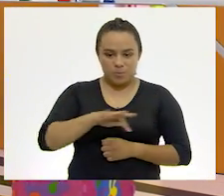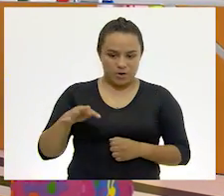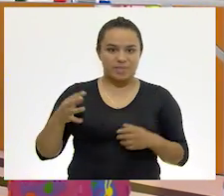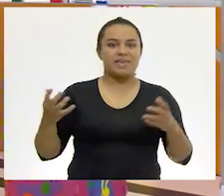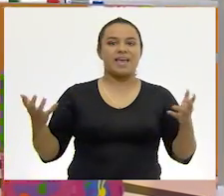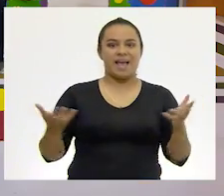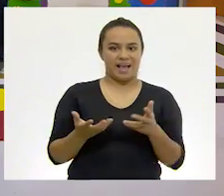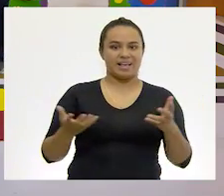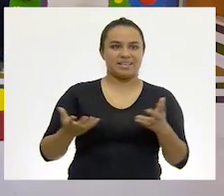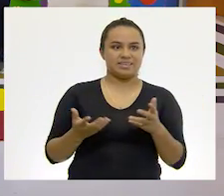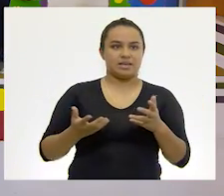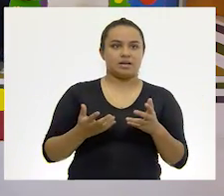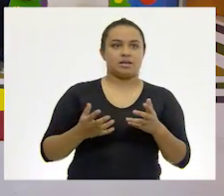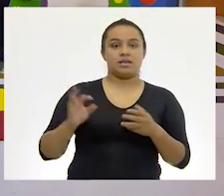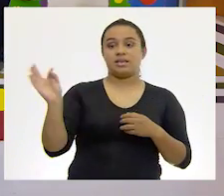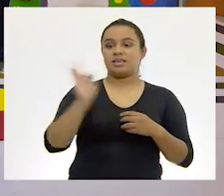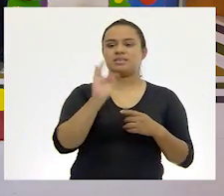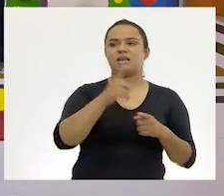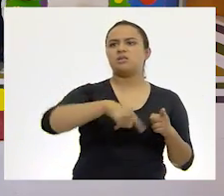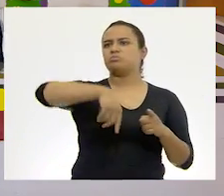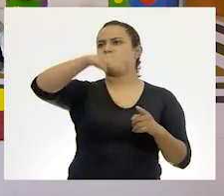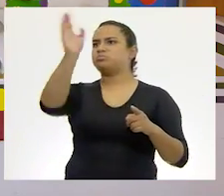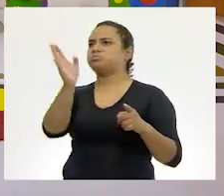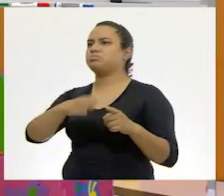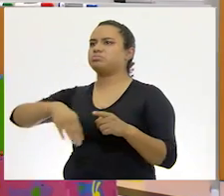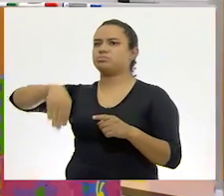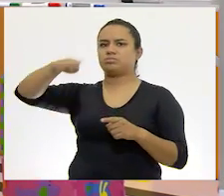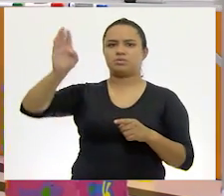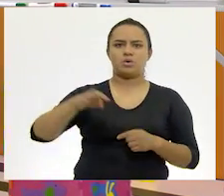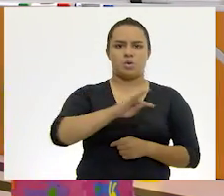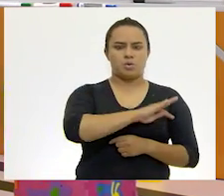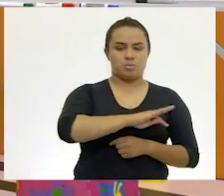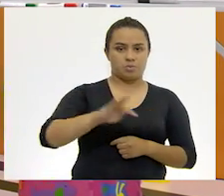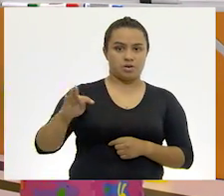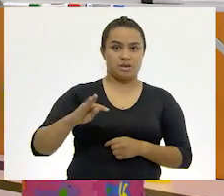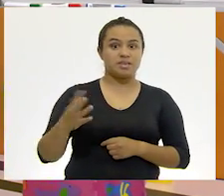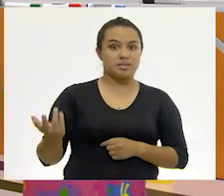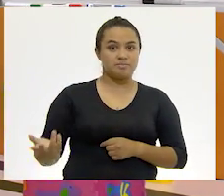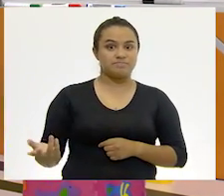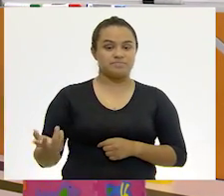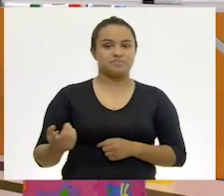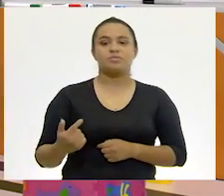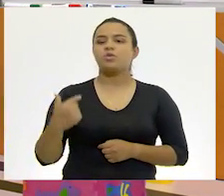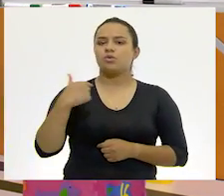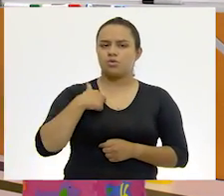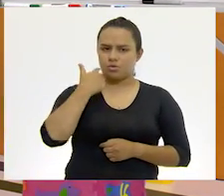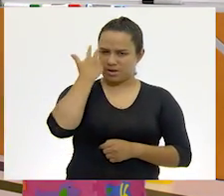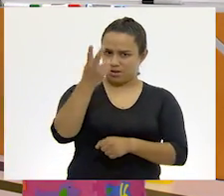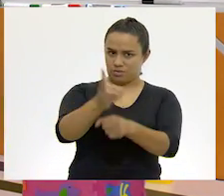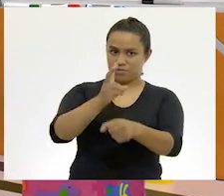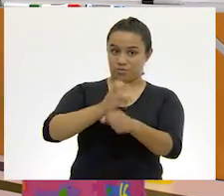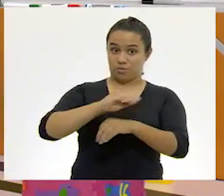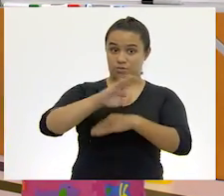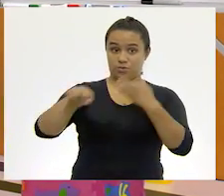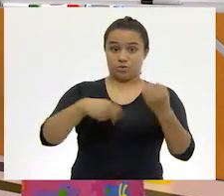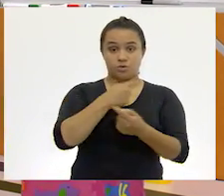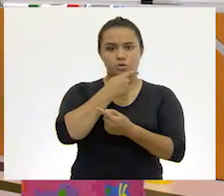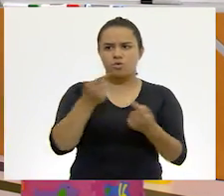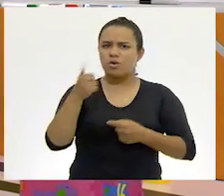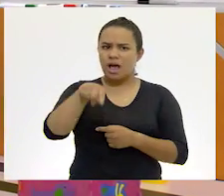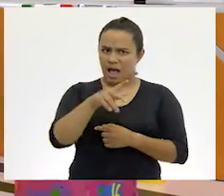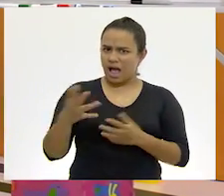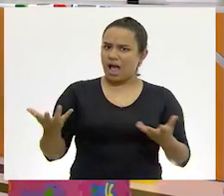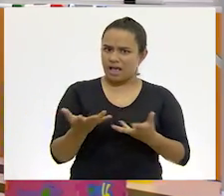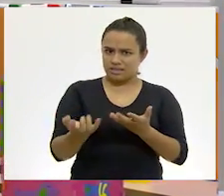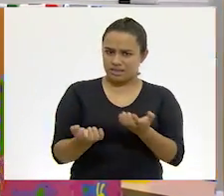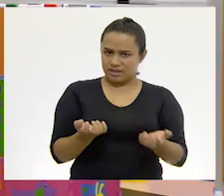efectivamente, de repente empezar a pintar nuestro mundo. Hiciéramos ese... Bueno, me gustaría invitar a todos los niños que hicieran ese